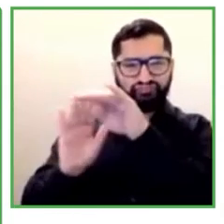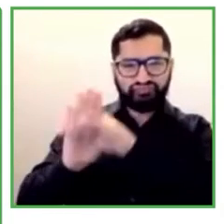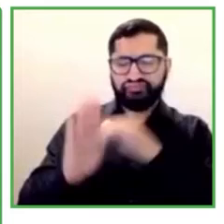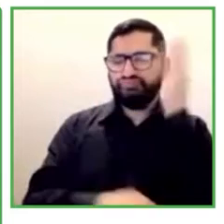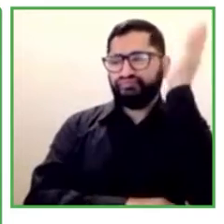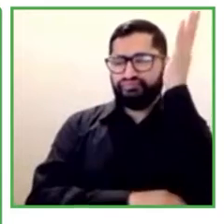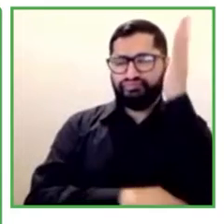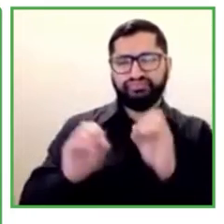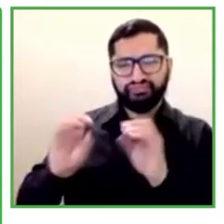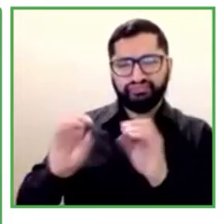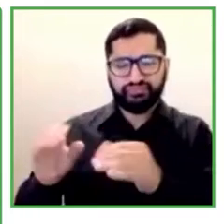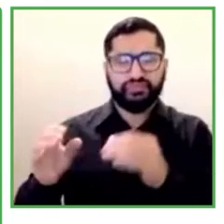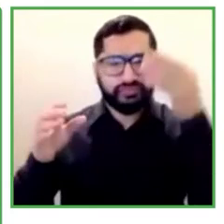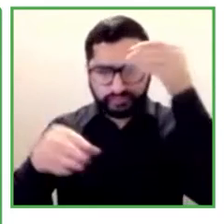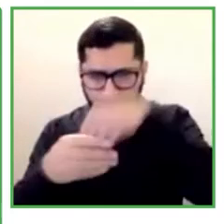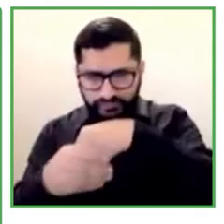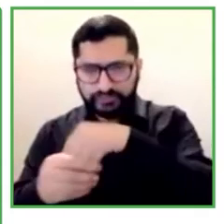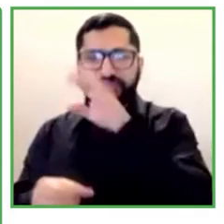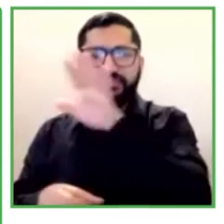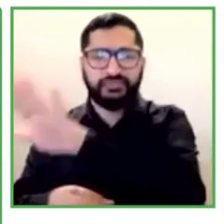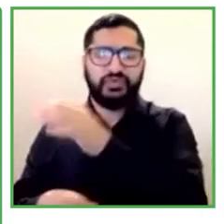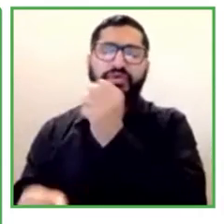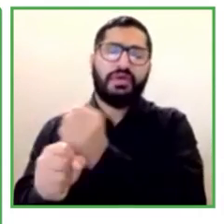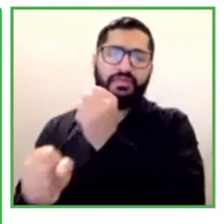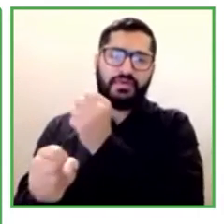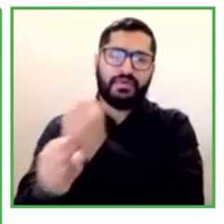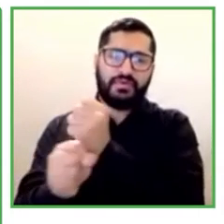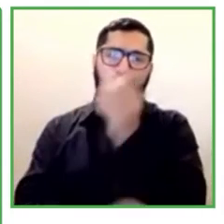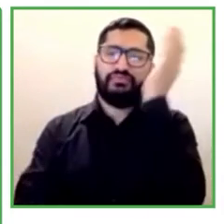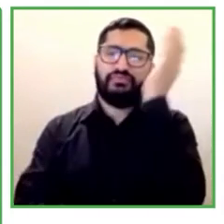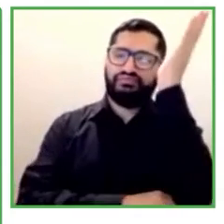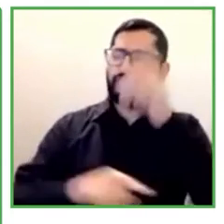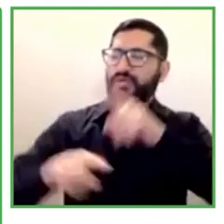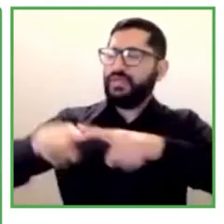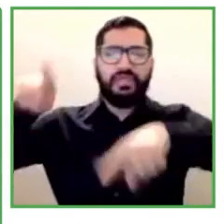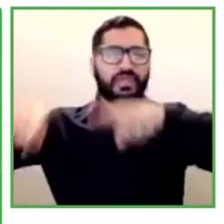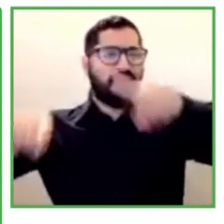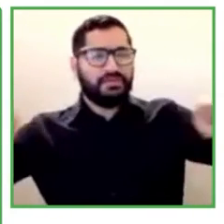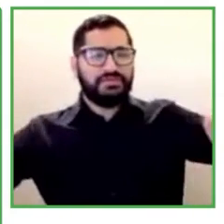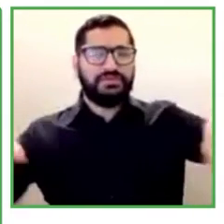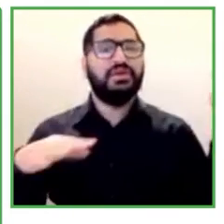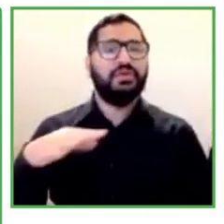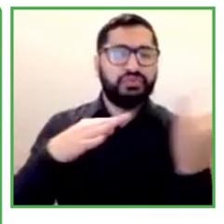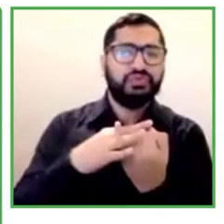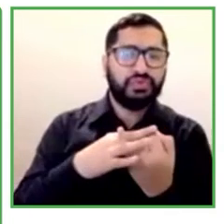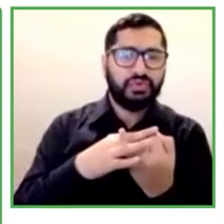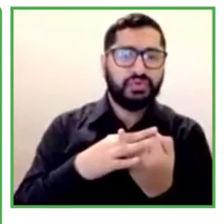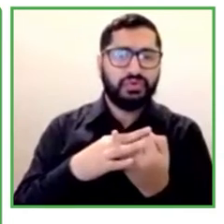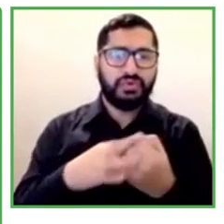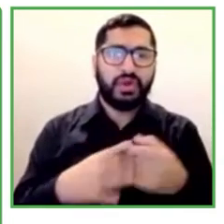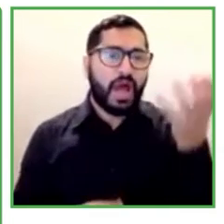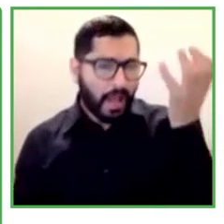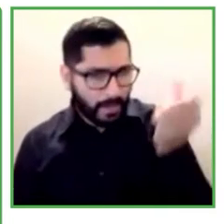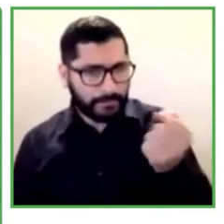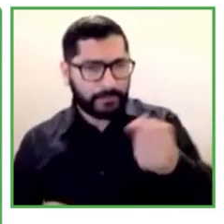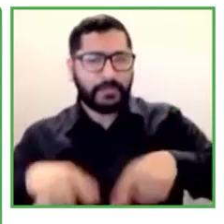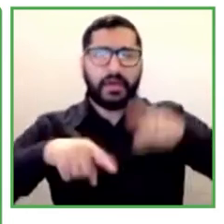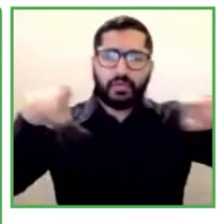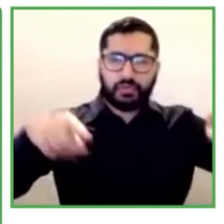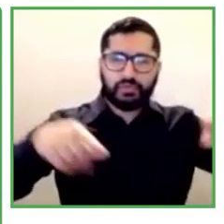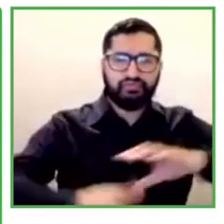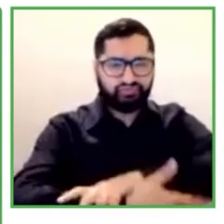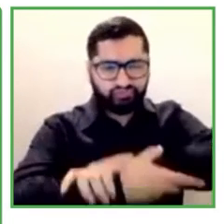trabajo, capacitaciones sobre diversidad e inclusión. Y tienen algunos socios muy conocidos como